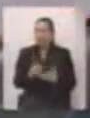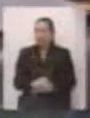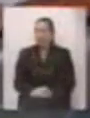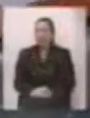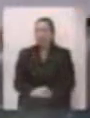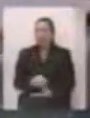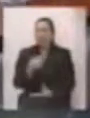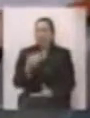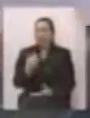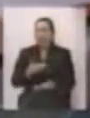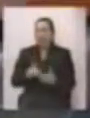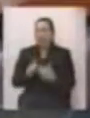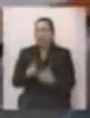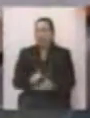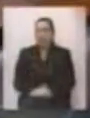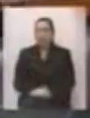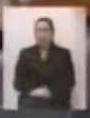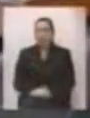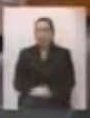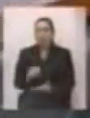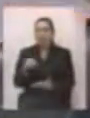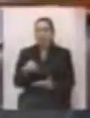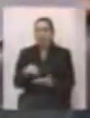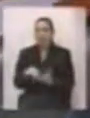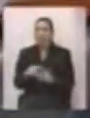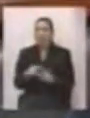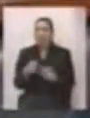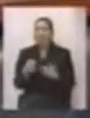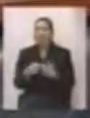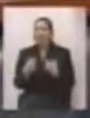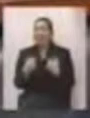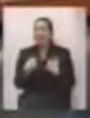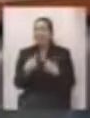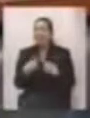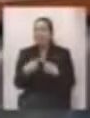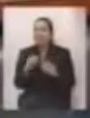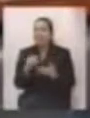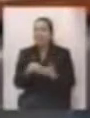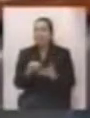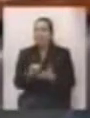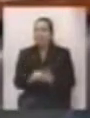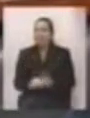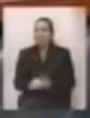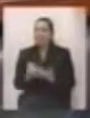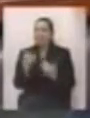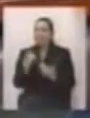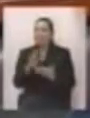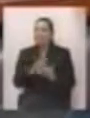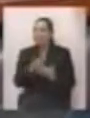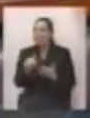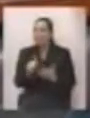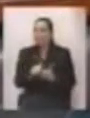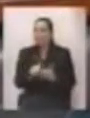El que quiere hacer porquerías se va a su casa, se compra su laptop y lo hace en su casa. Las jaminas de Internet tienen varias consideraciones en el reglamento. Es para todos